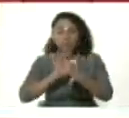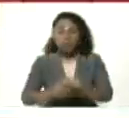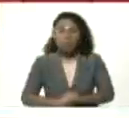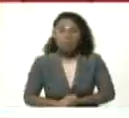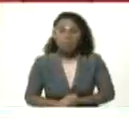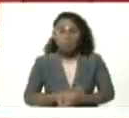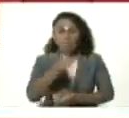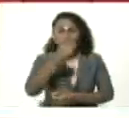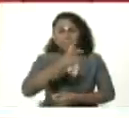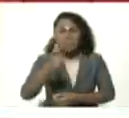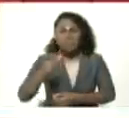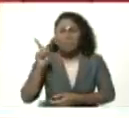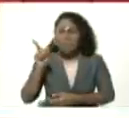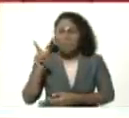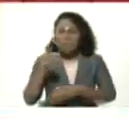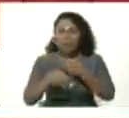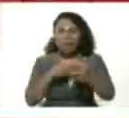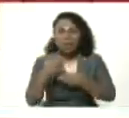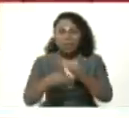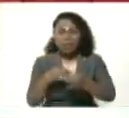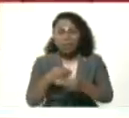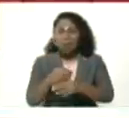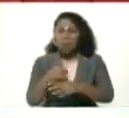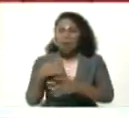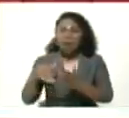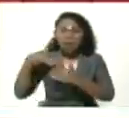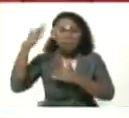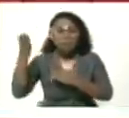Una gente que estaba autoexiliada,